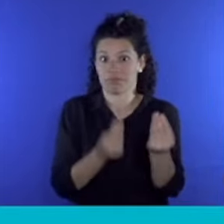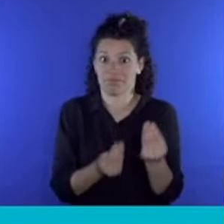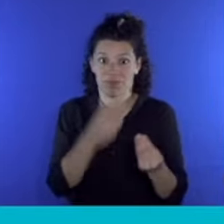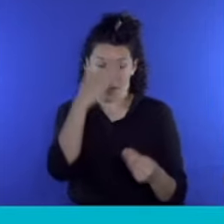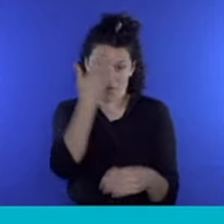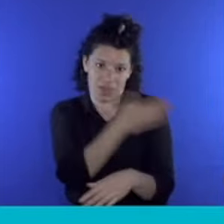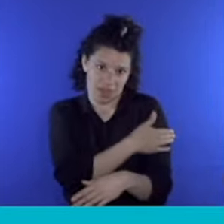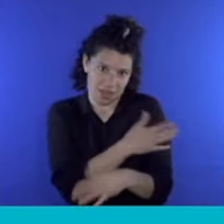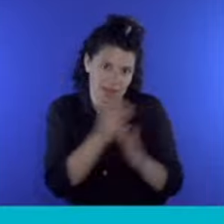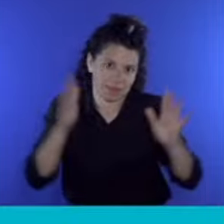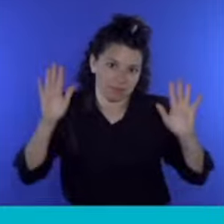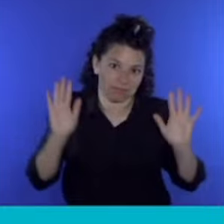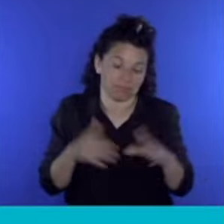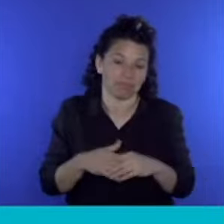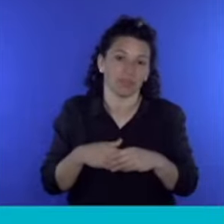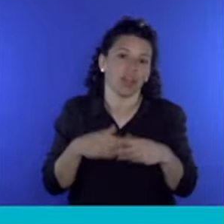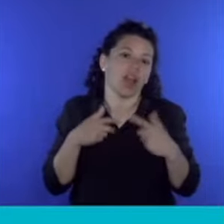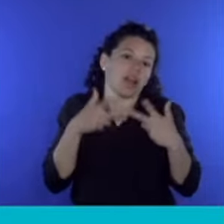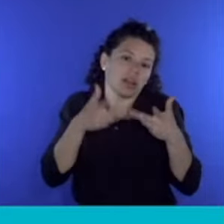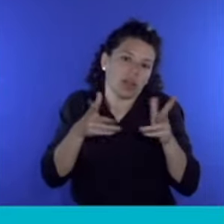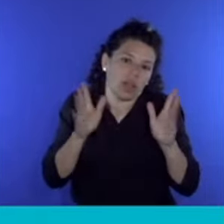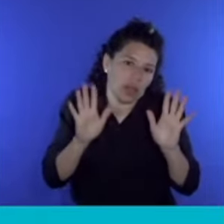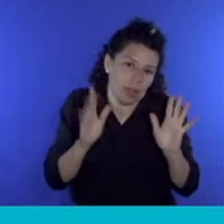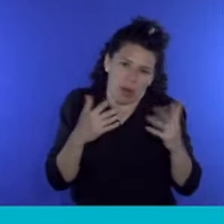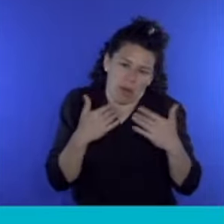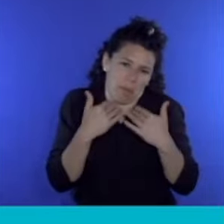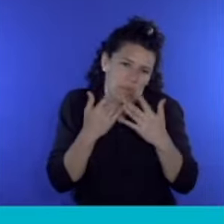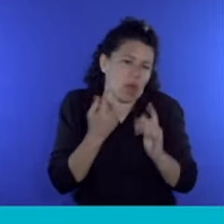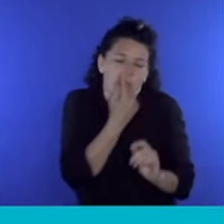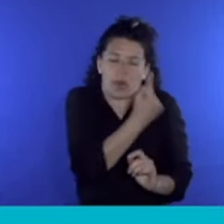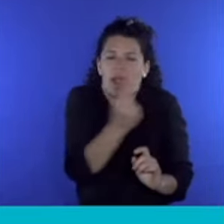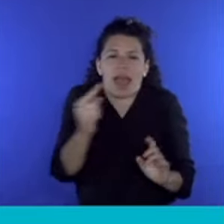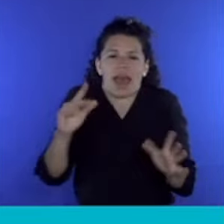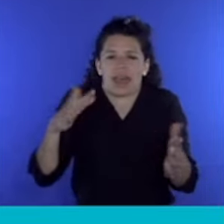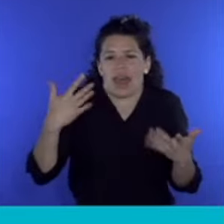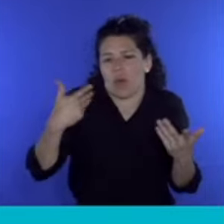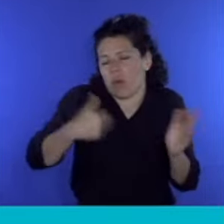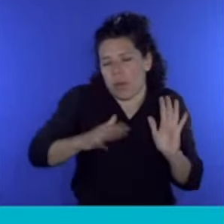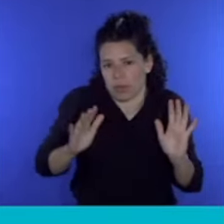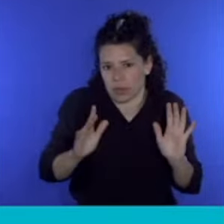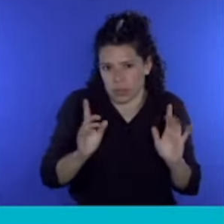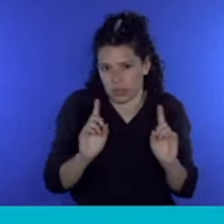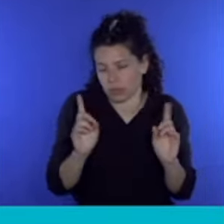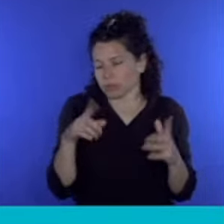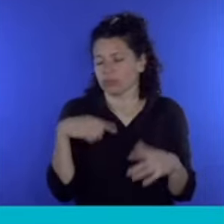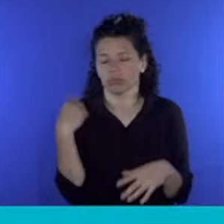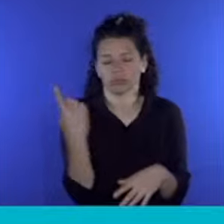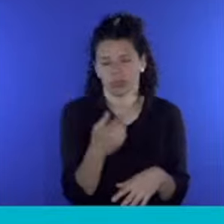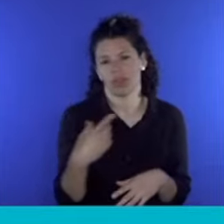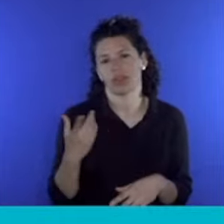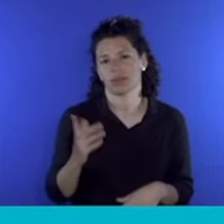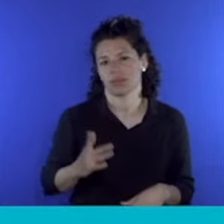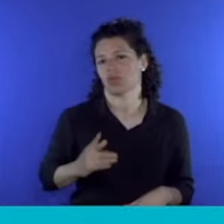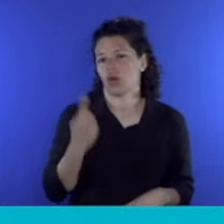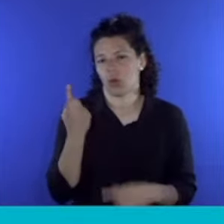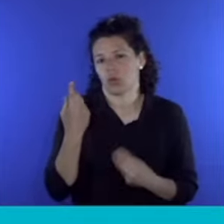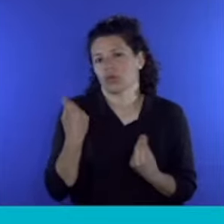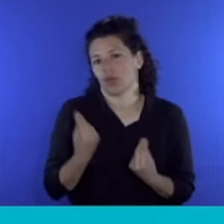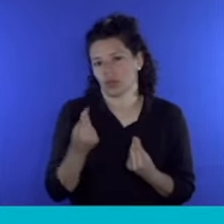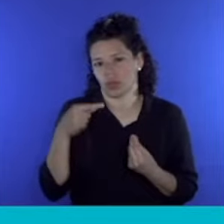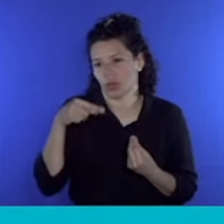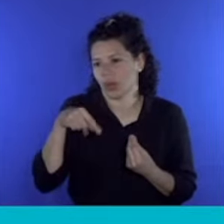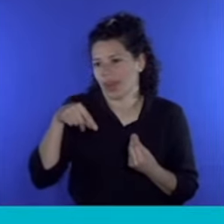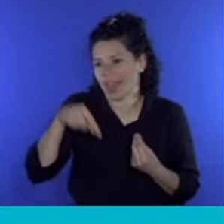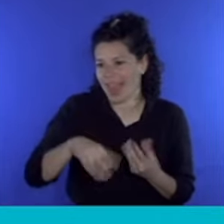no por lo que haga la situación personal de cada uno de nosotros, sino que estamos orgullosos de este tipo de práctica, porque